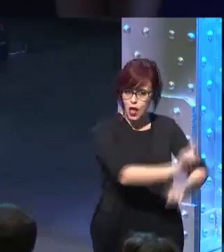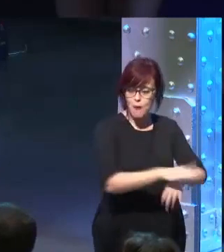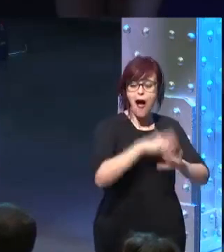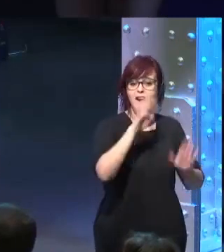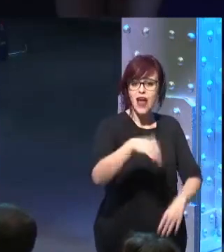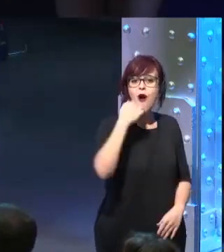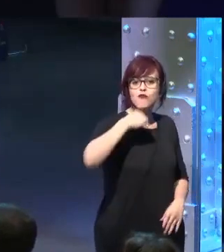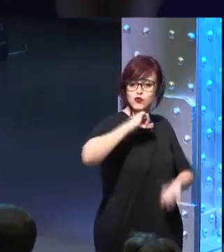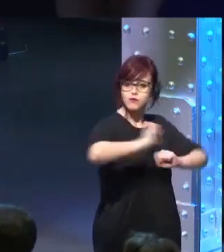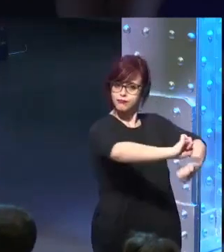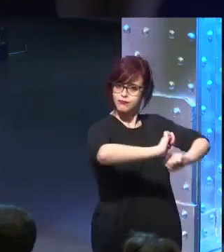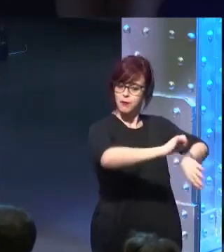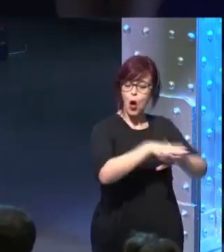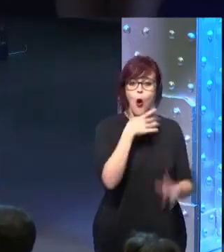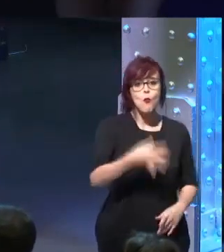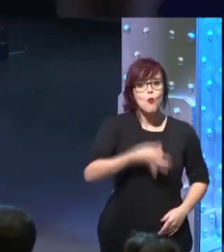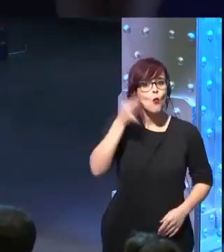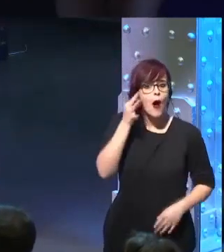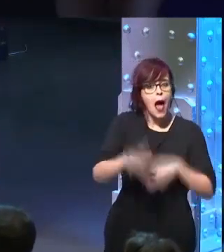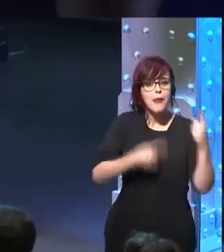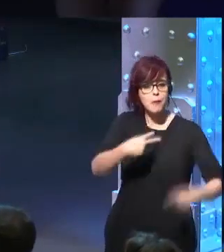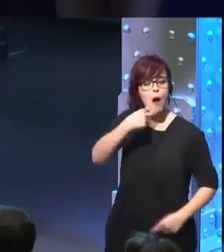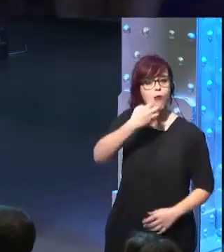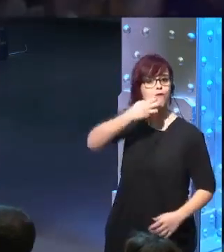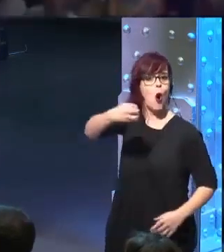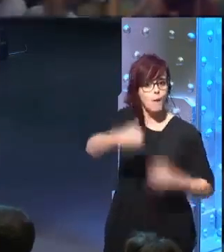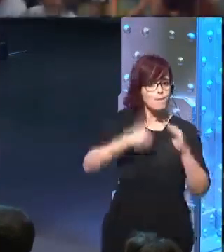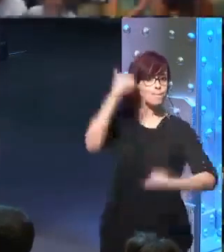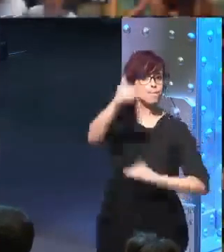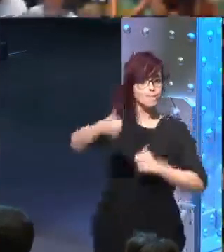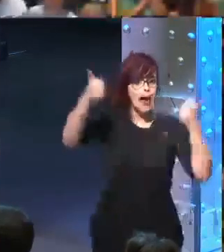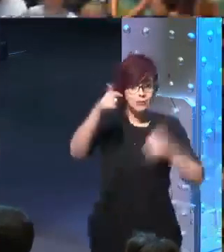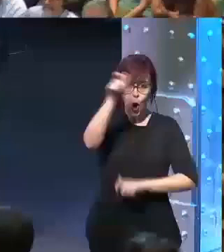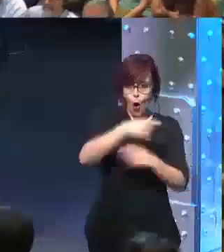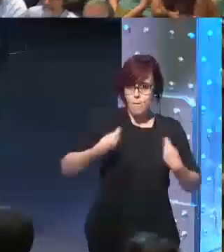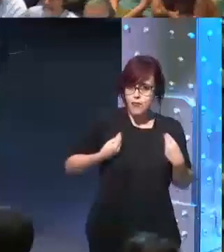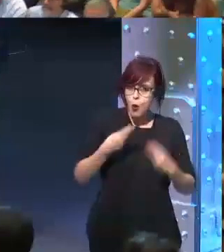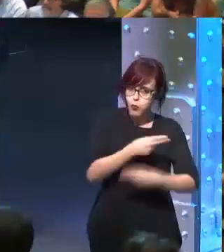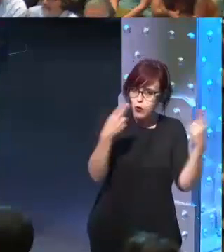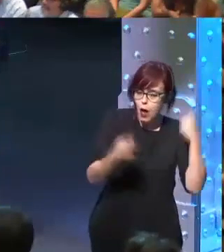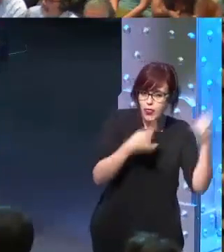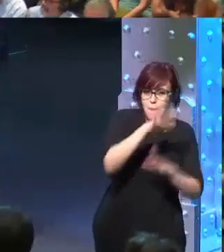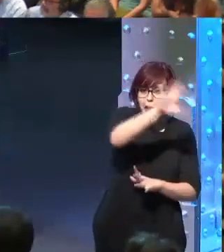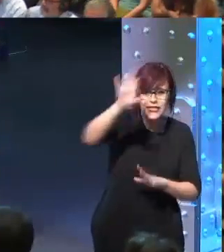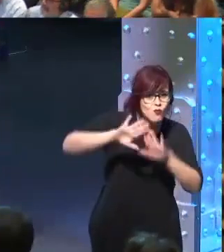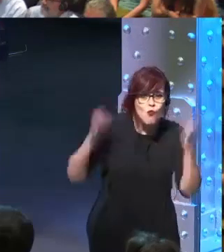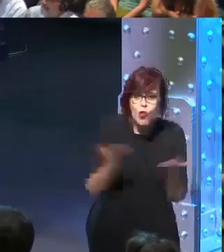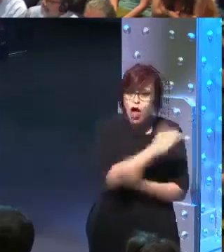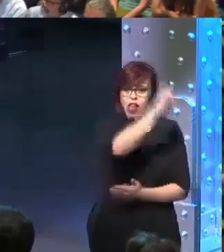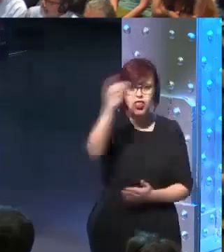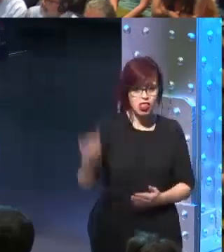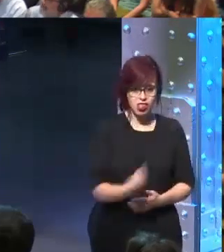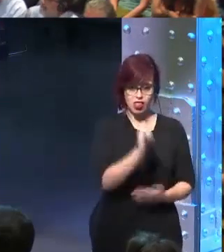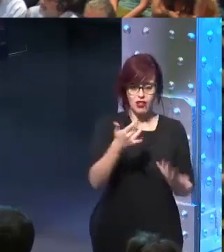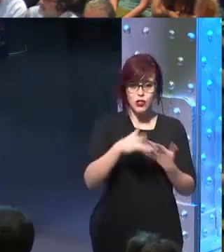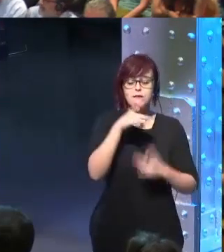que hablan o que alzan la voz de forma activa en la vida pública, y creo que en cualquier país del mundo. Me